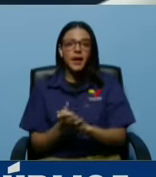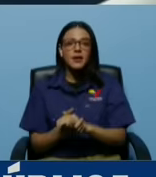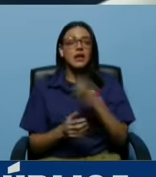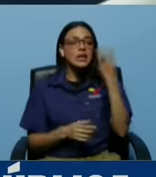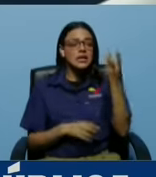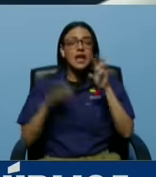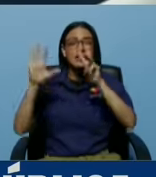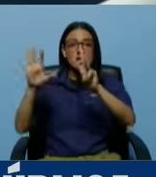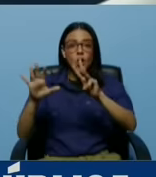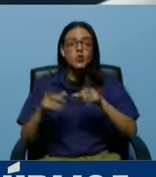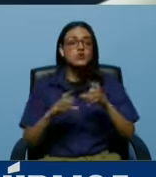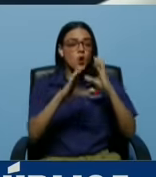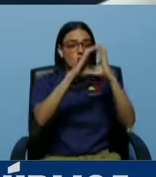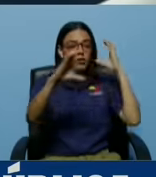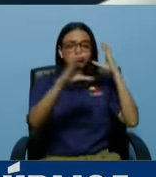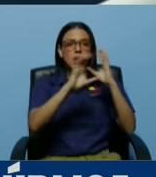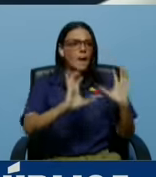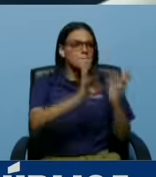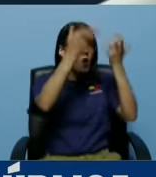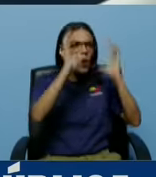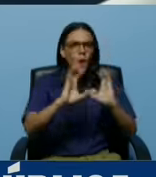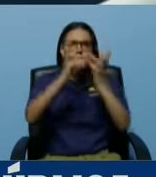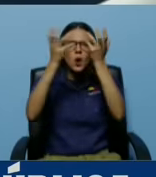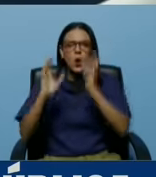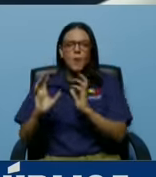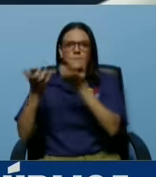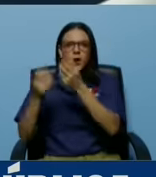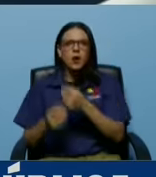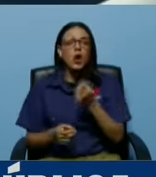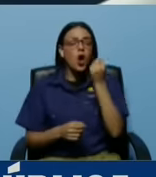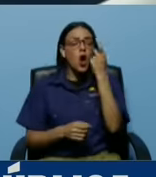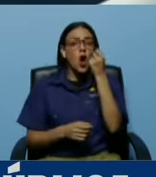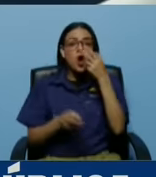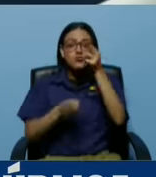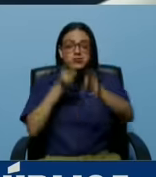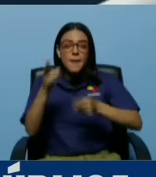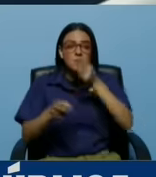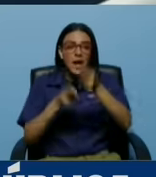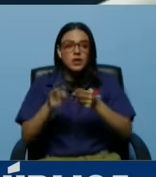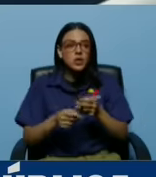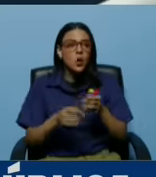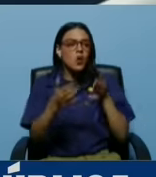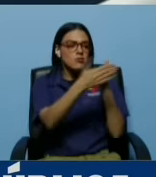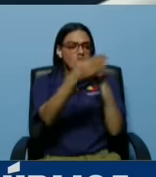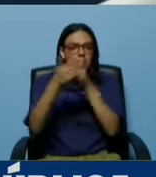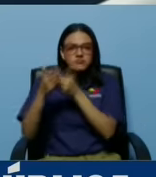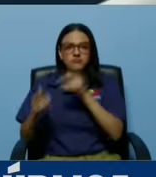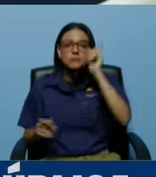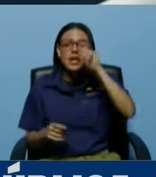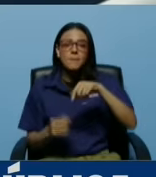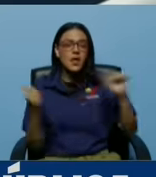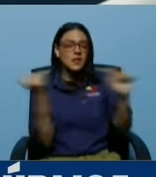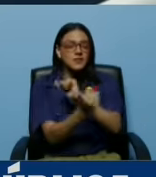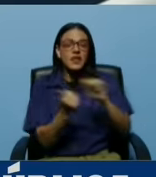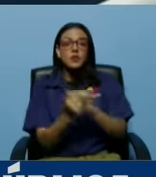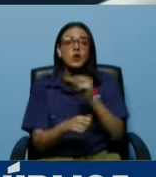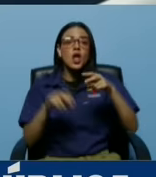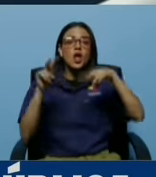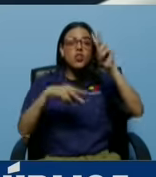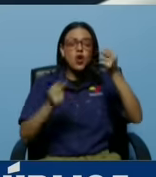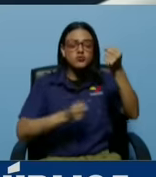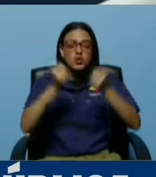38 unidades de autobús fueron quemadas, fueron atacadas 11 estaciones del Metro de Caracas, fueron destruidas también 12 patrullas,